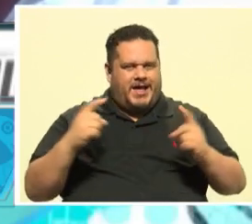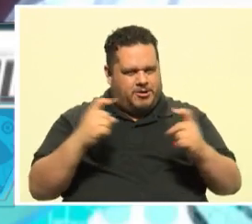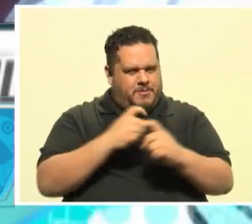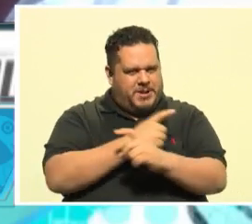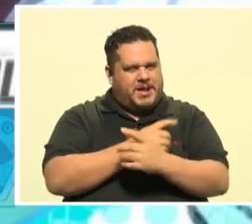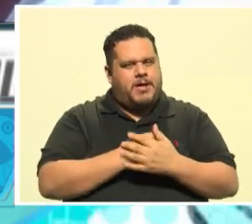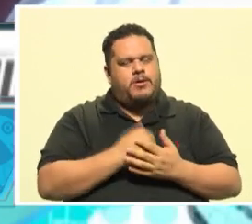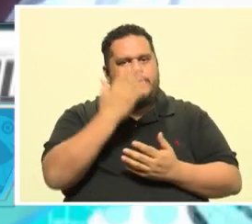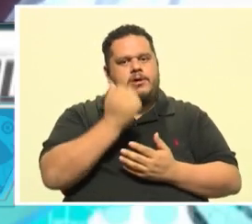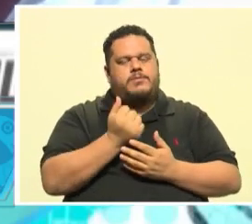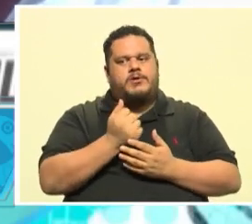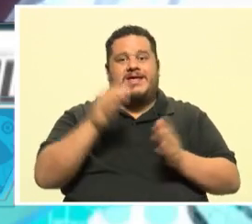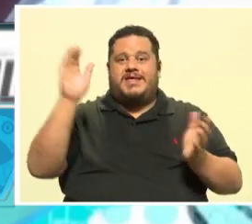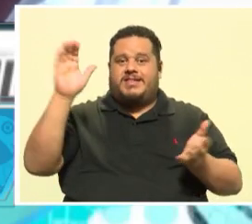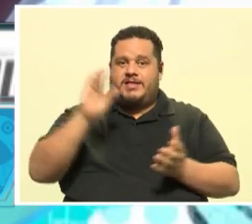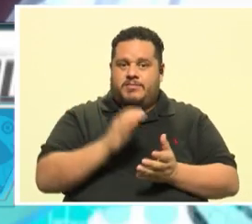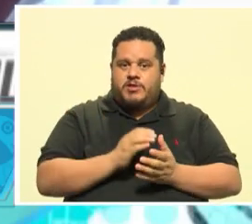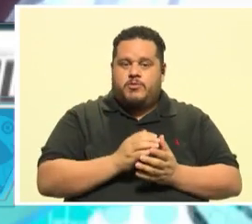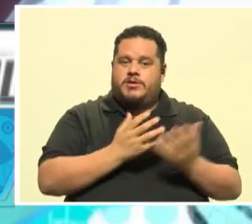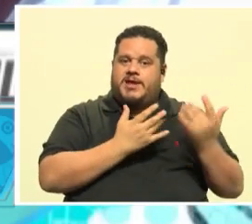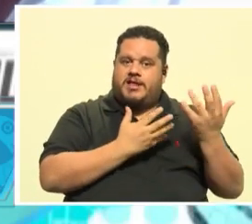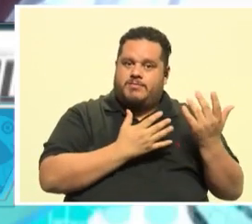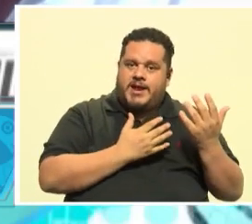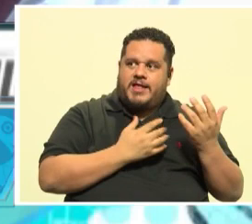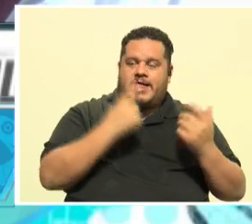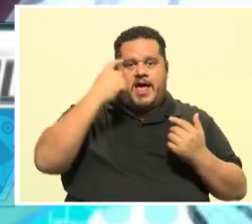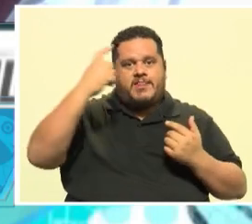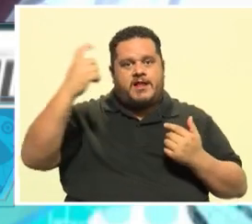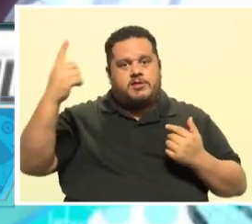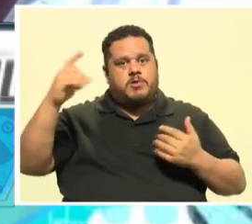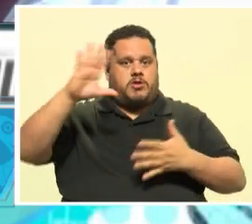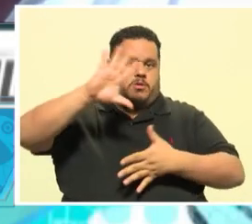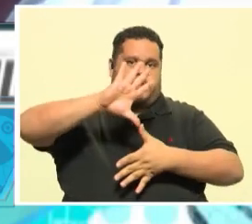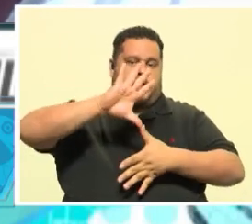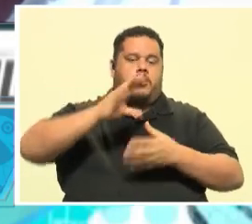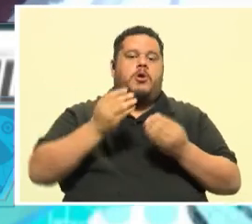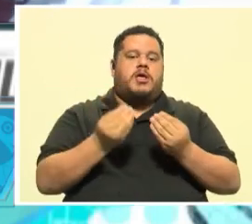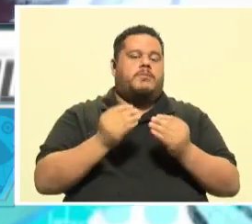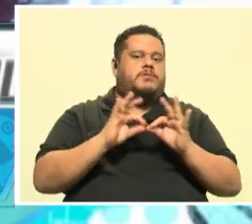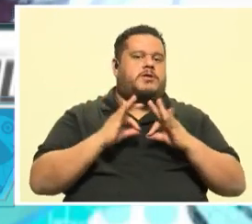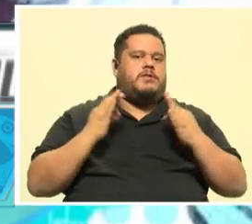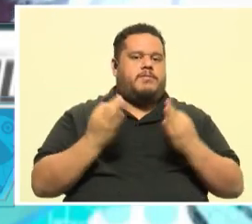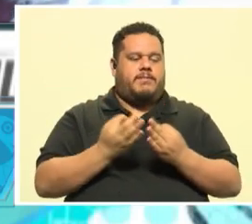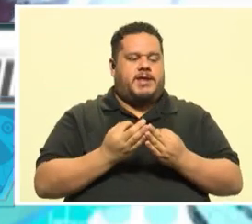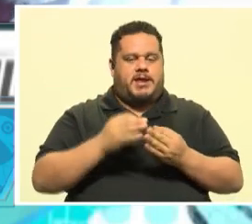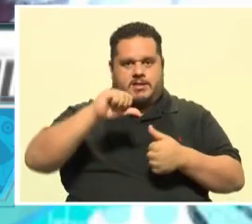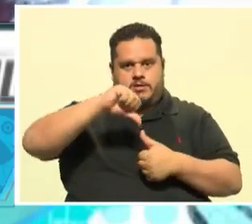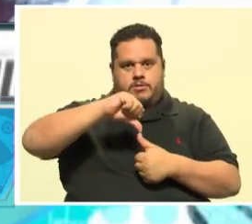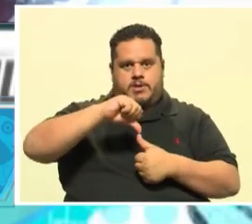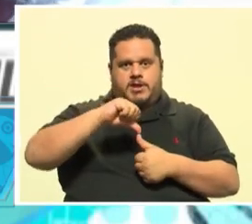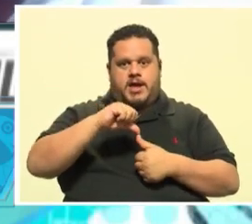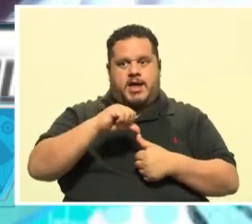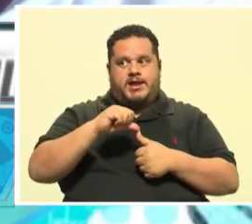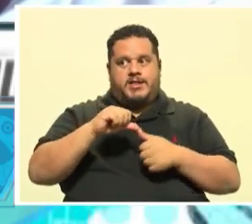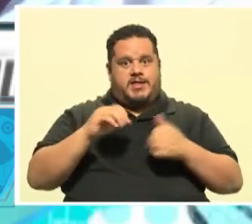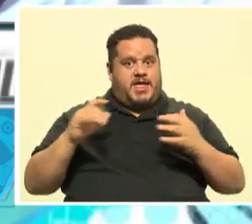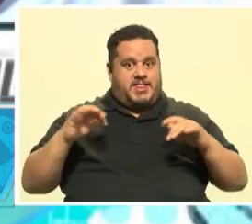encontrar empleo allá se van a hacer más difíciles. Eso tiene una segunda consecuencia y es que va